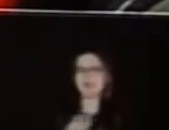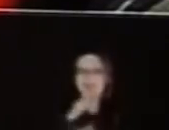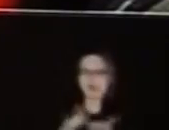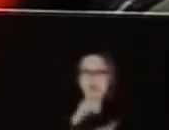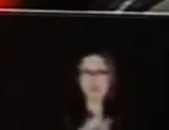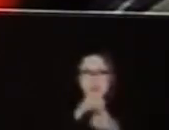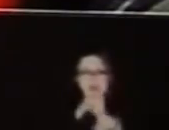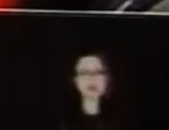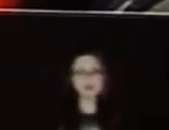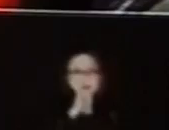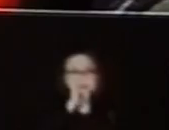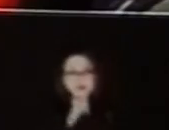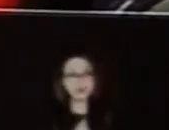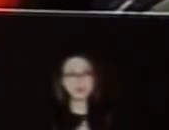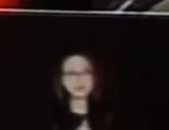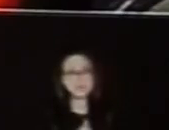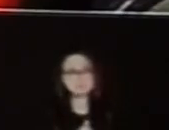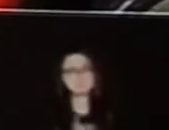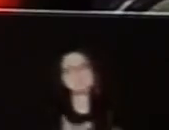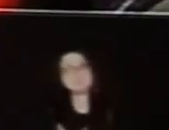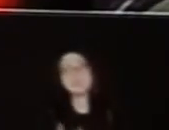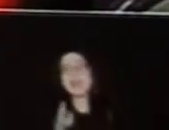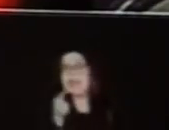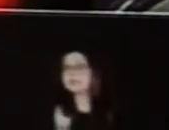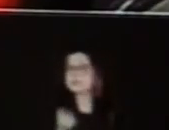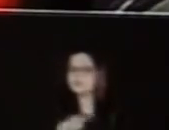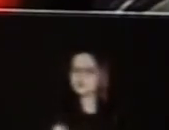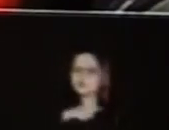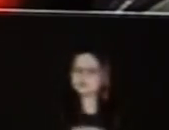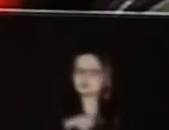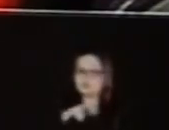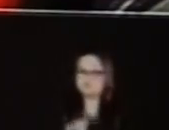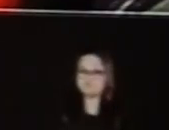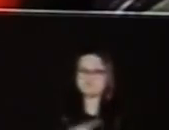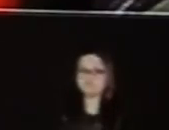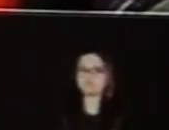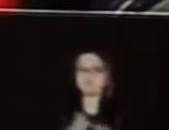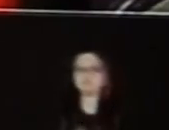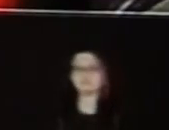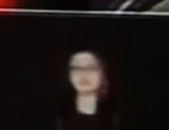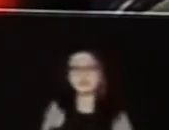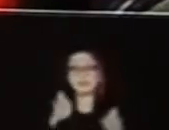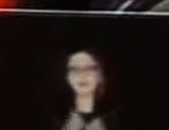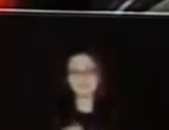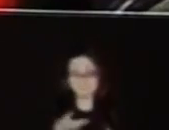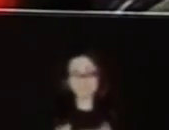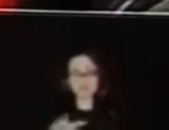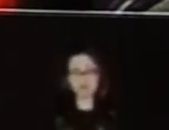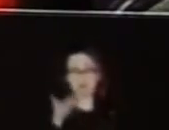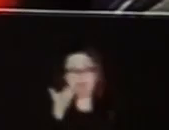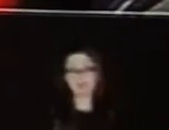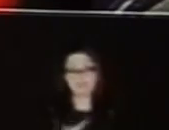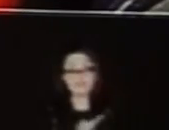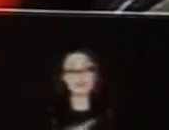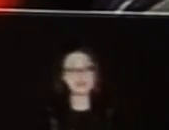antidemocrático y valoramos el que el presidente en funciones